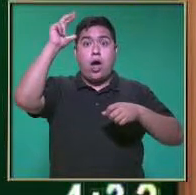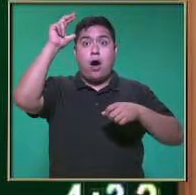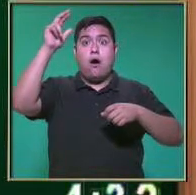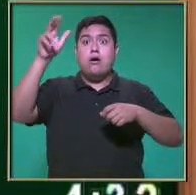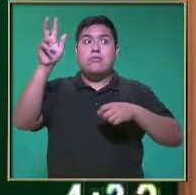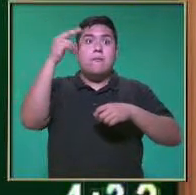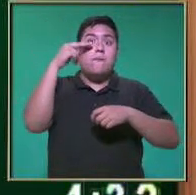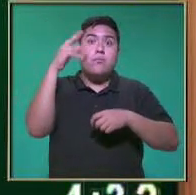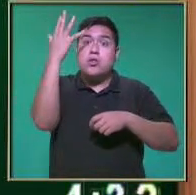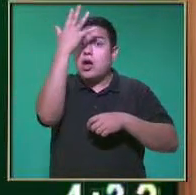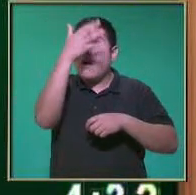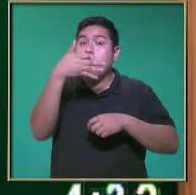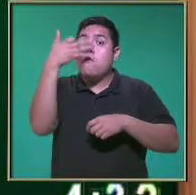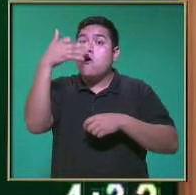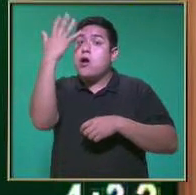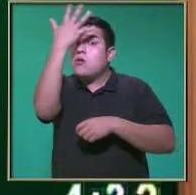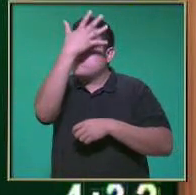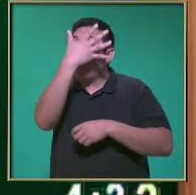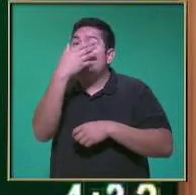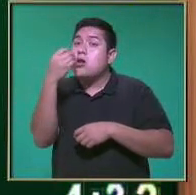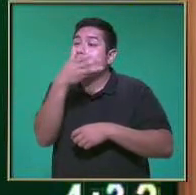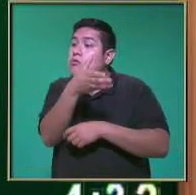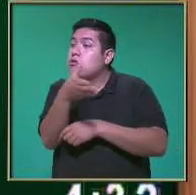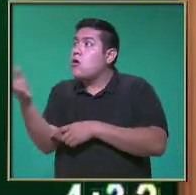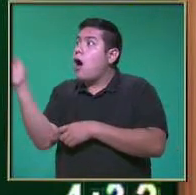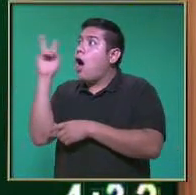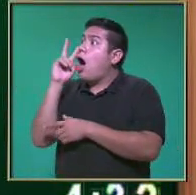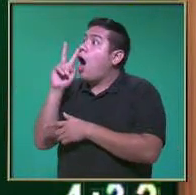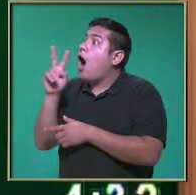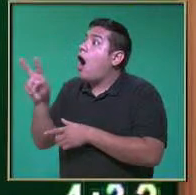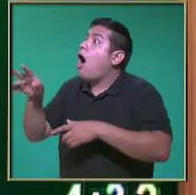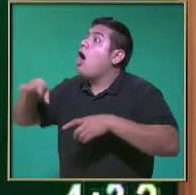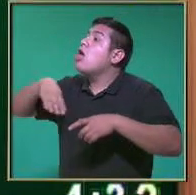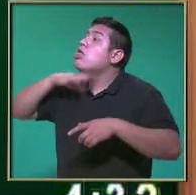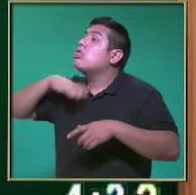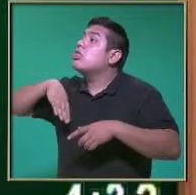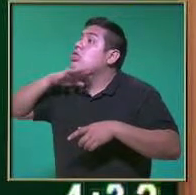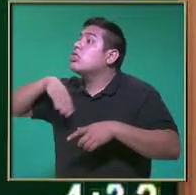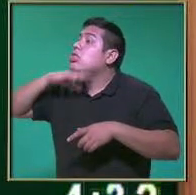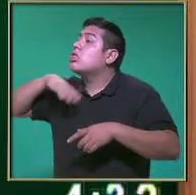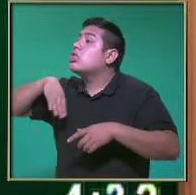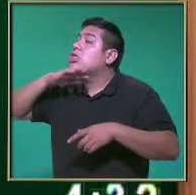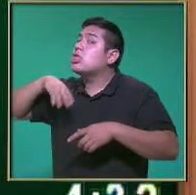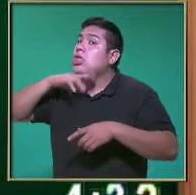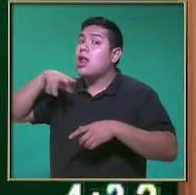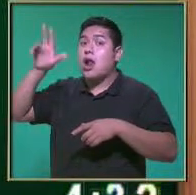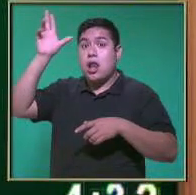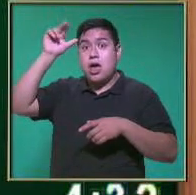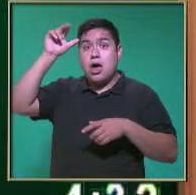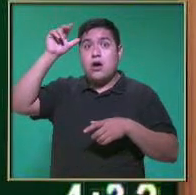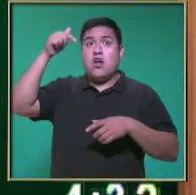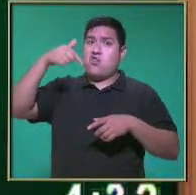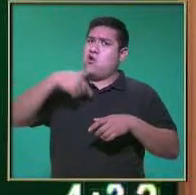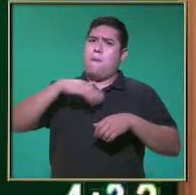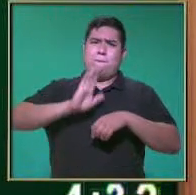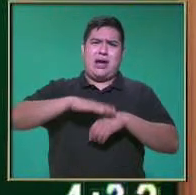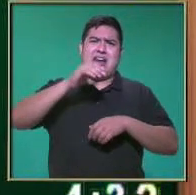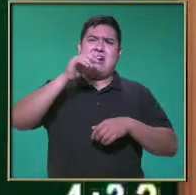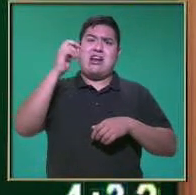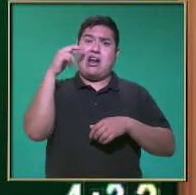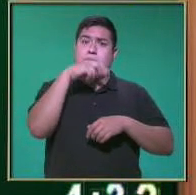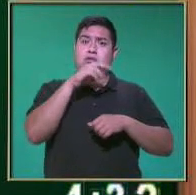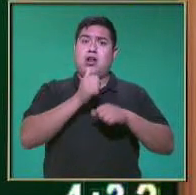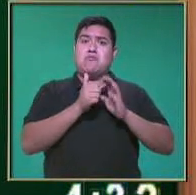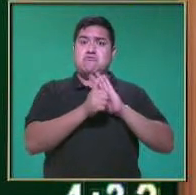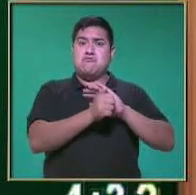se distrajo por un hermoso campo de flores. La liebre pensó, soy mucho más rápido que la